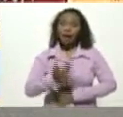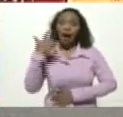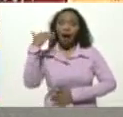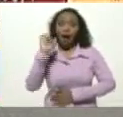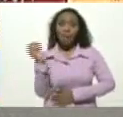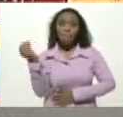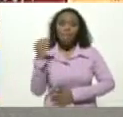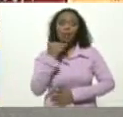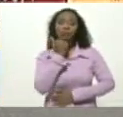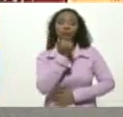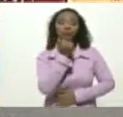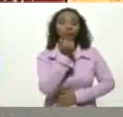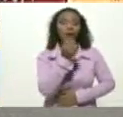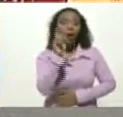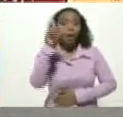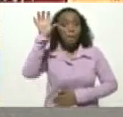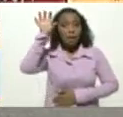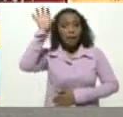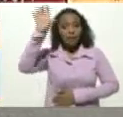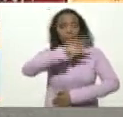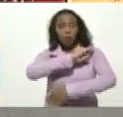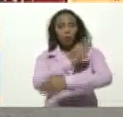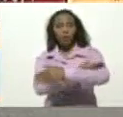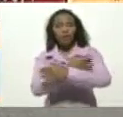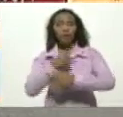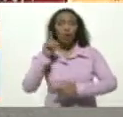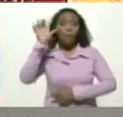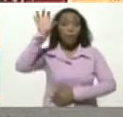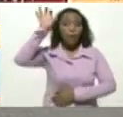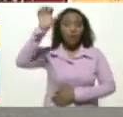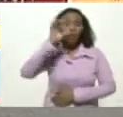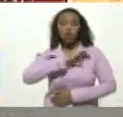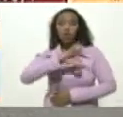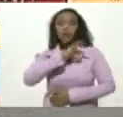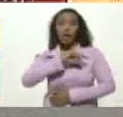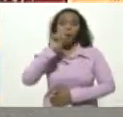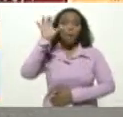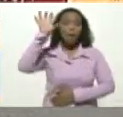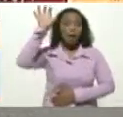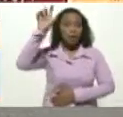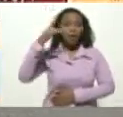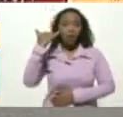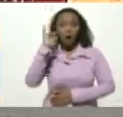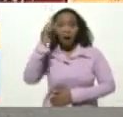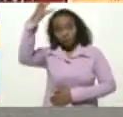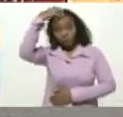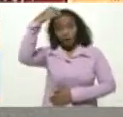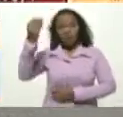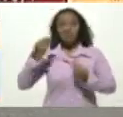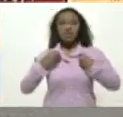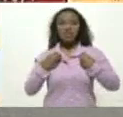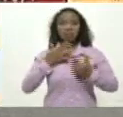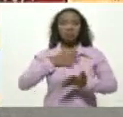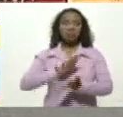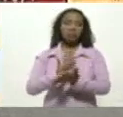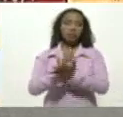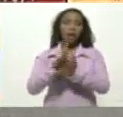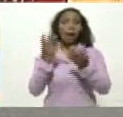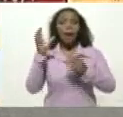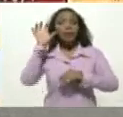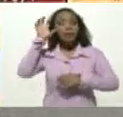más cerca de un país potencia, de un país socialista, de un país donde reina el vivir viviendo, el estado